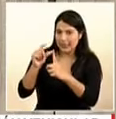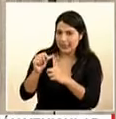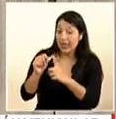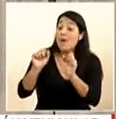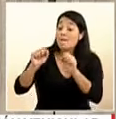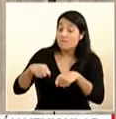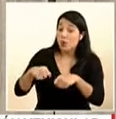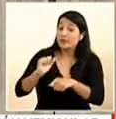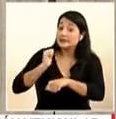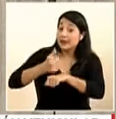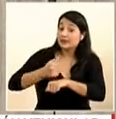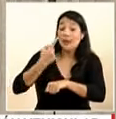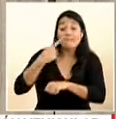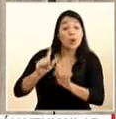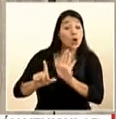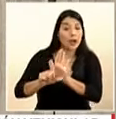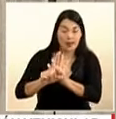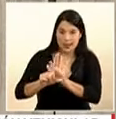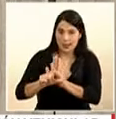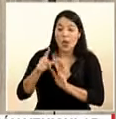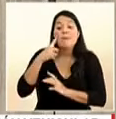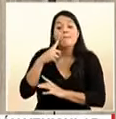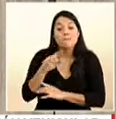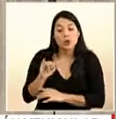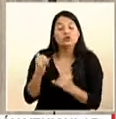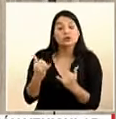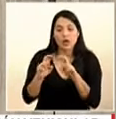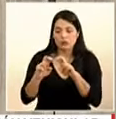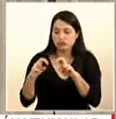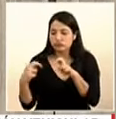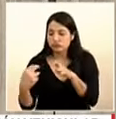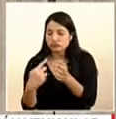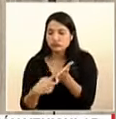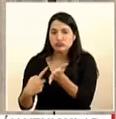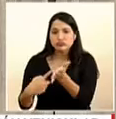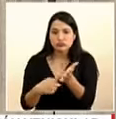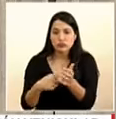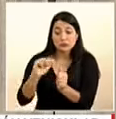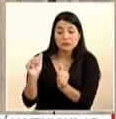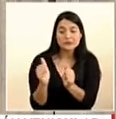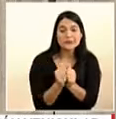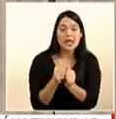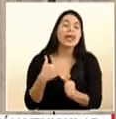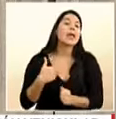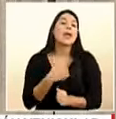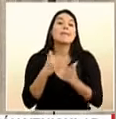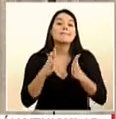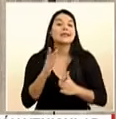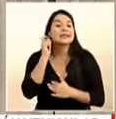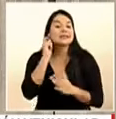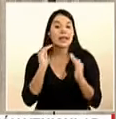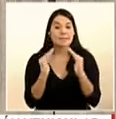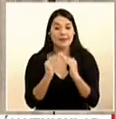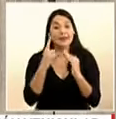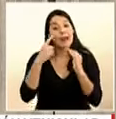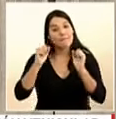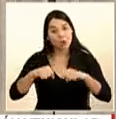en ese sentido con el acompañamiento de la ministra de vivienda para lograr esta